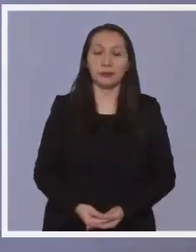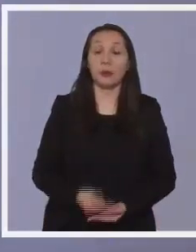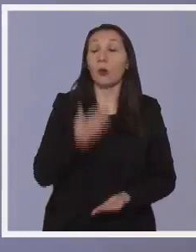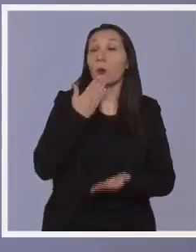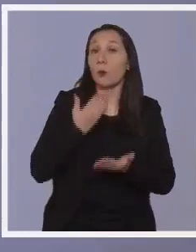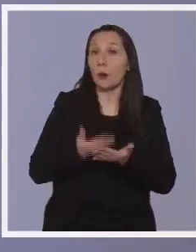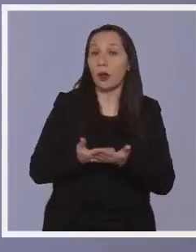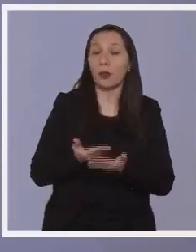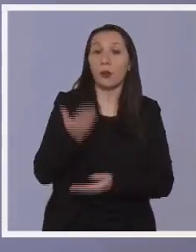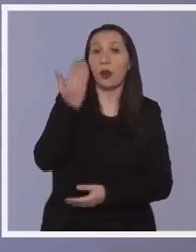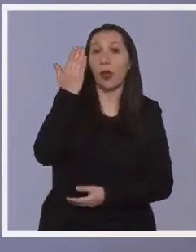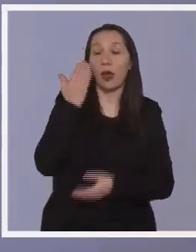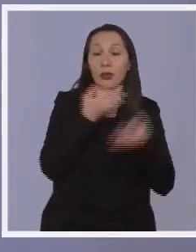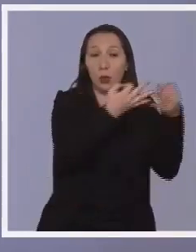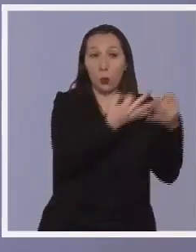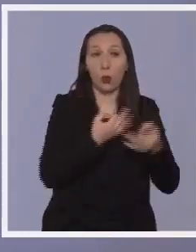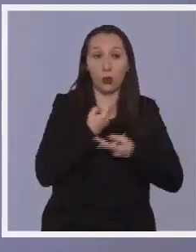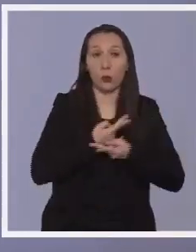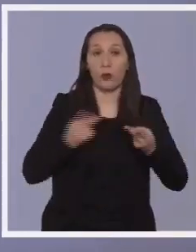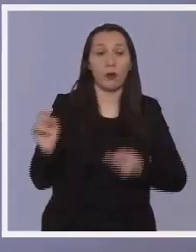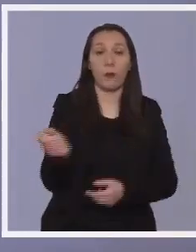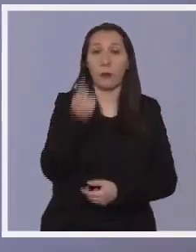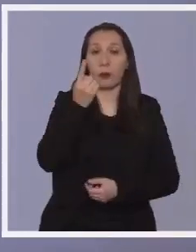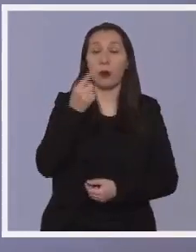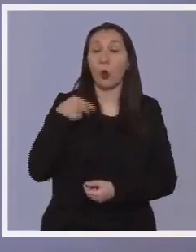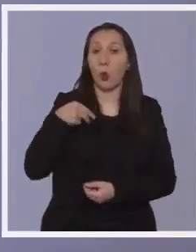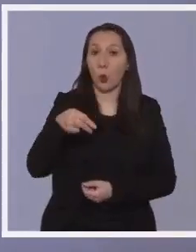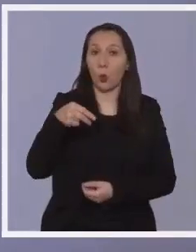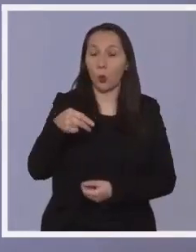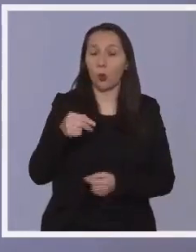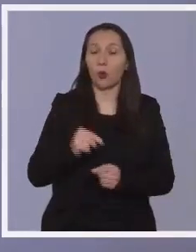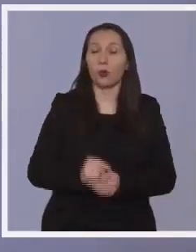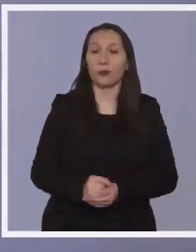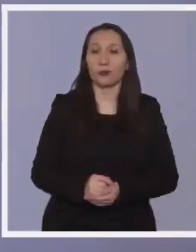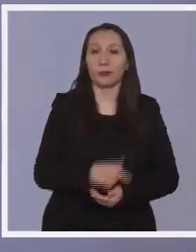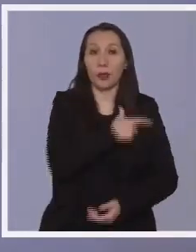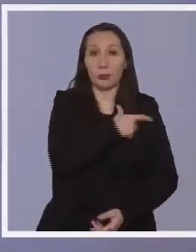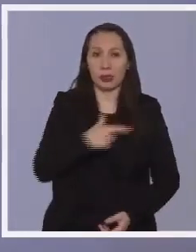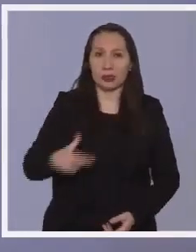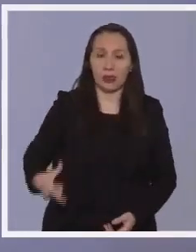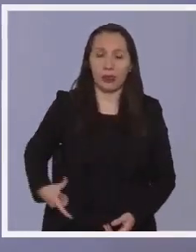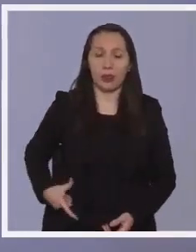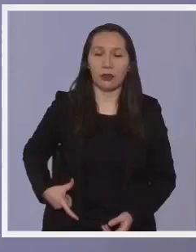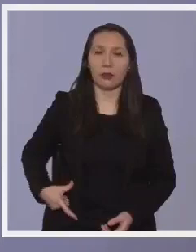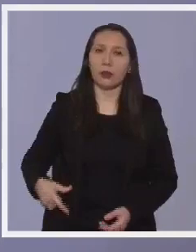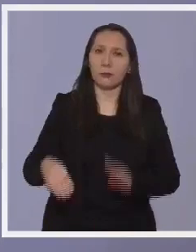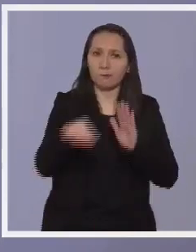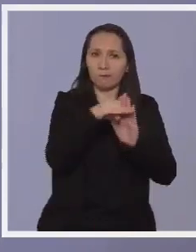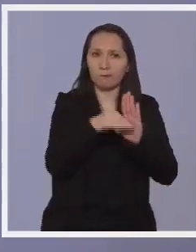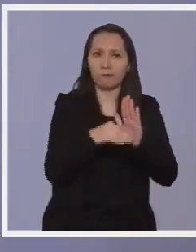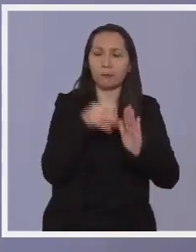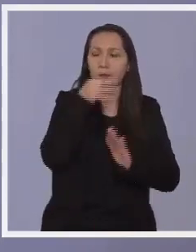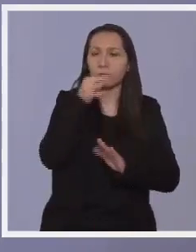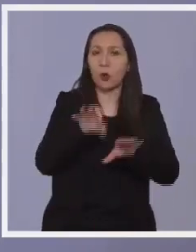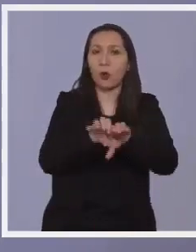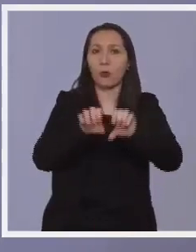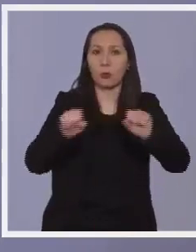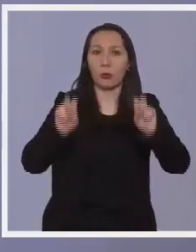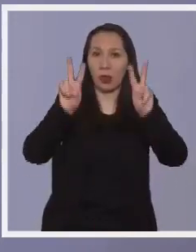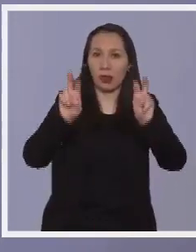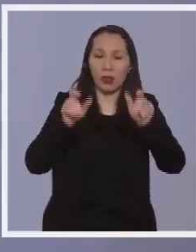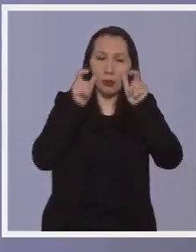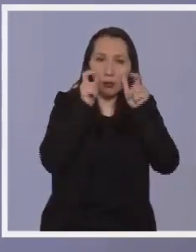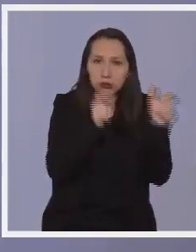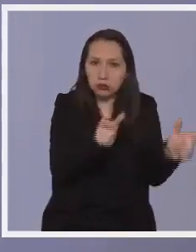Cuando fue la cuenta pública del 1 de junio, el presidente tomó una serie de compromisos en materia de